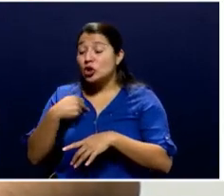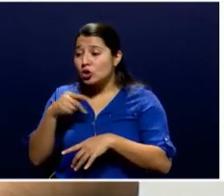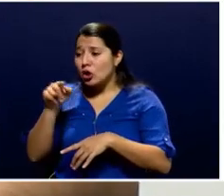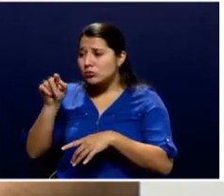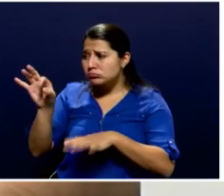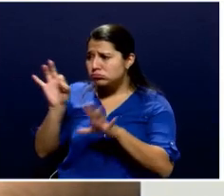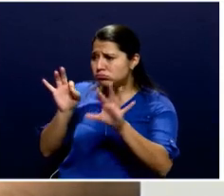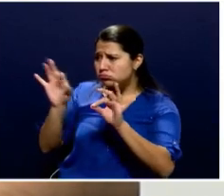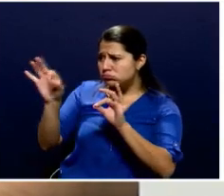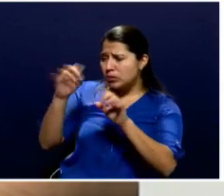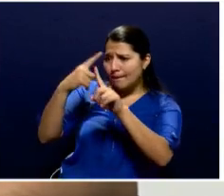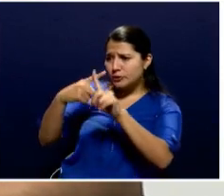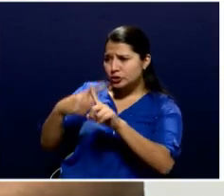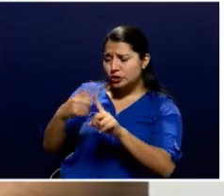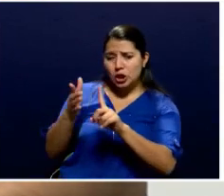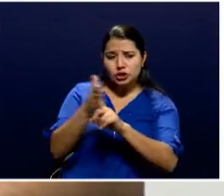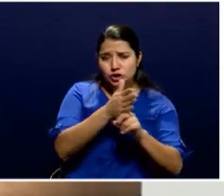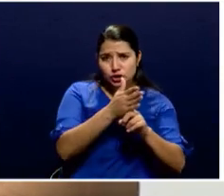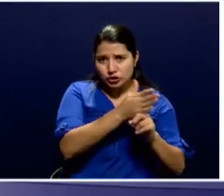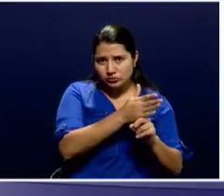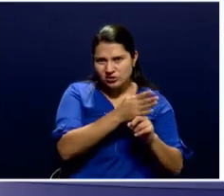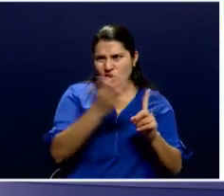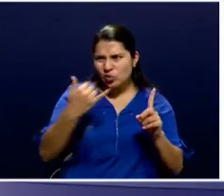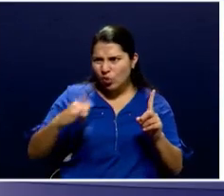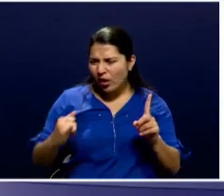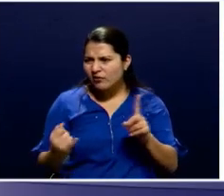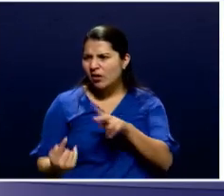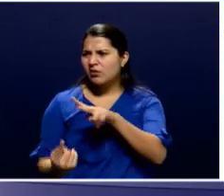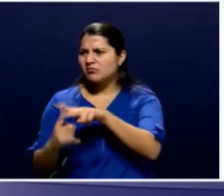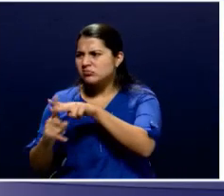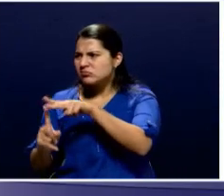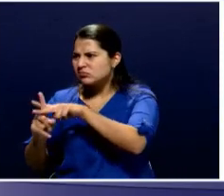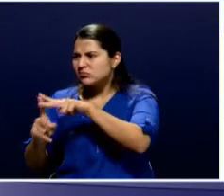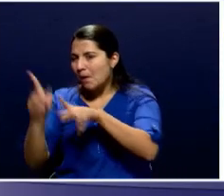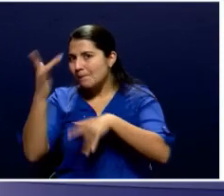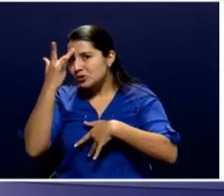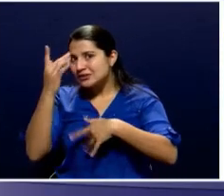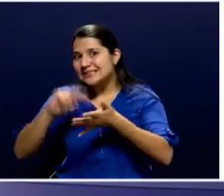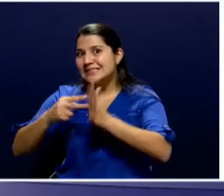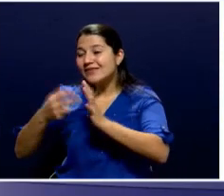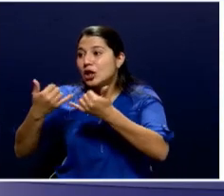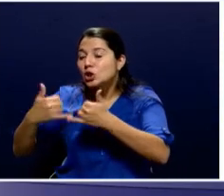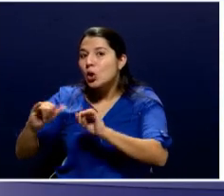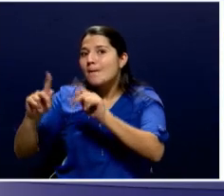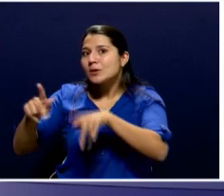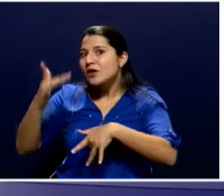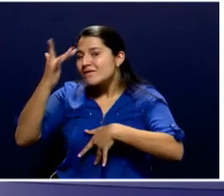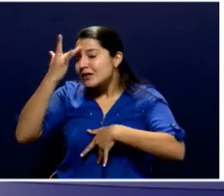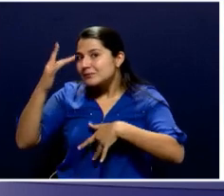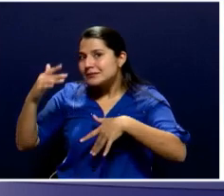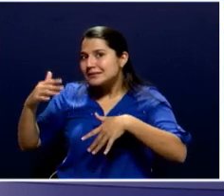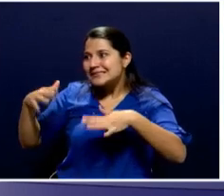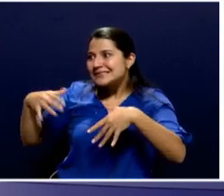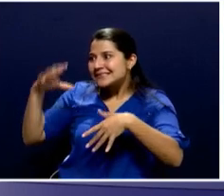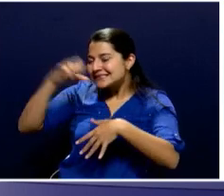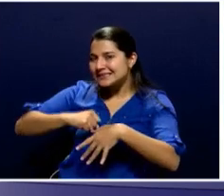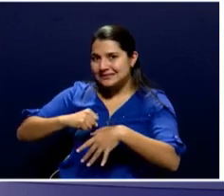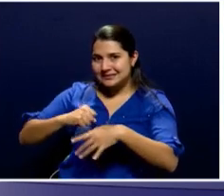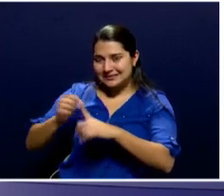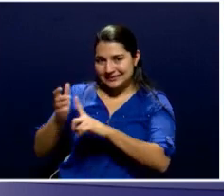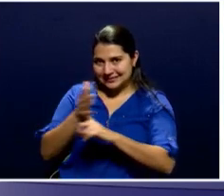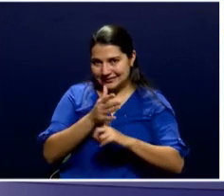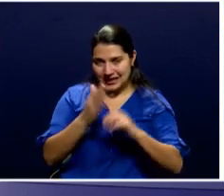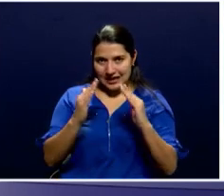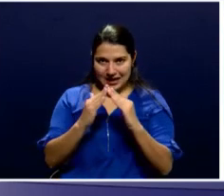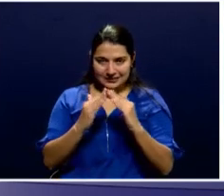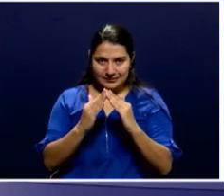que la gente encargada va a ordenar medidas de distanciamiento social un poco más severas, o sea, va a